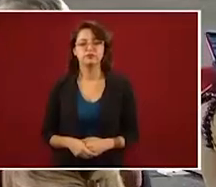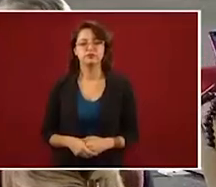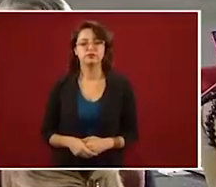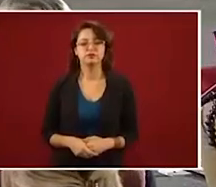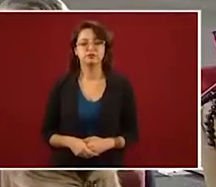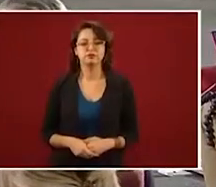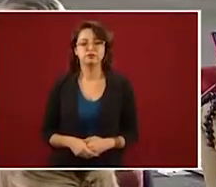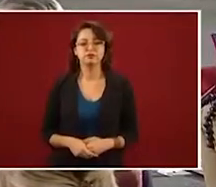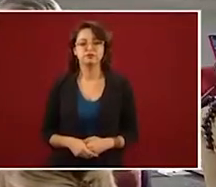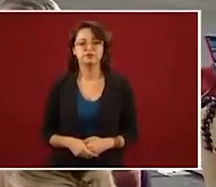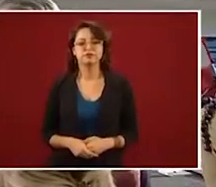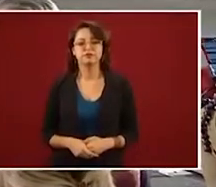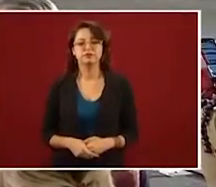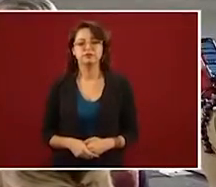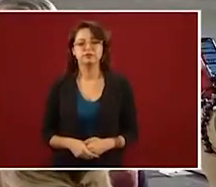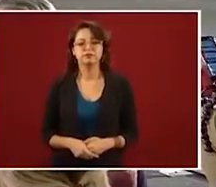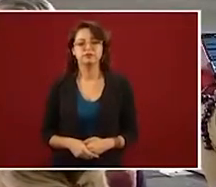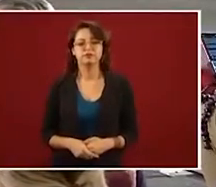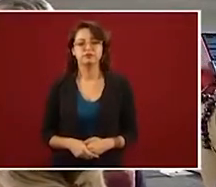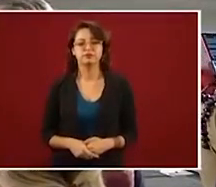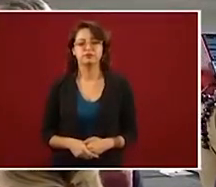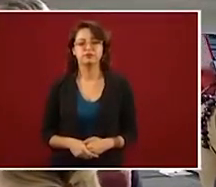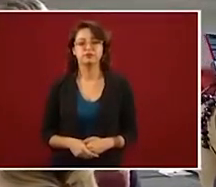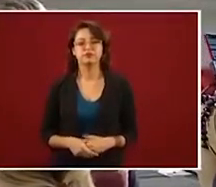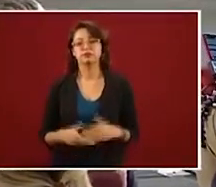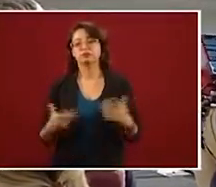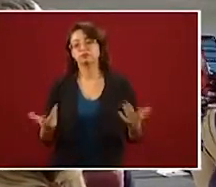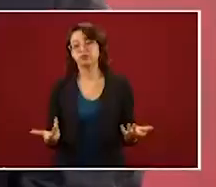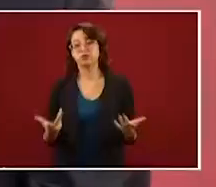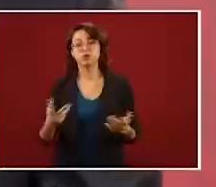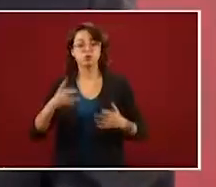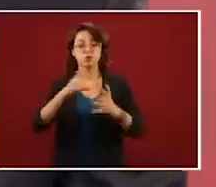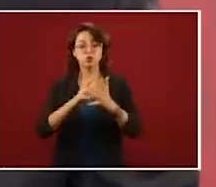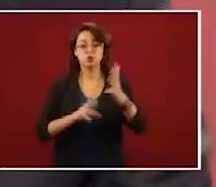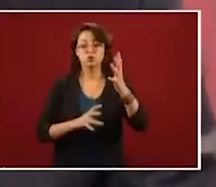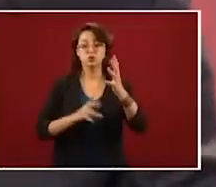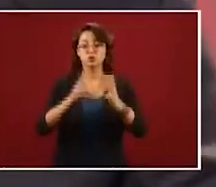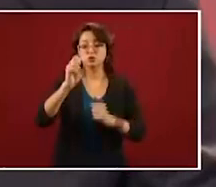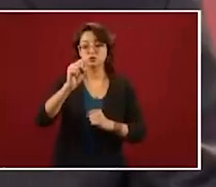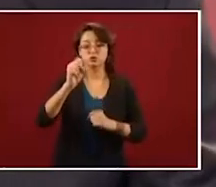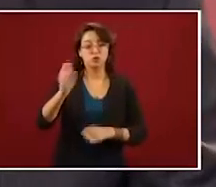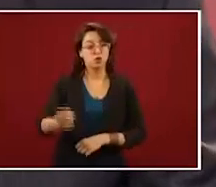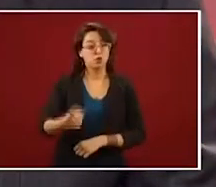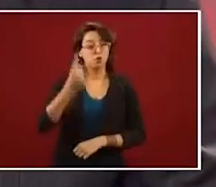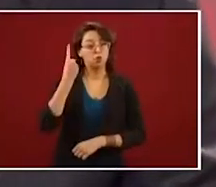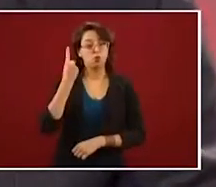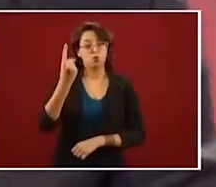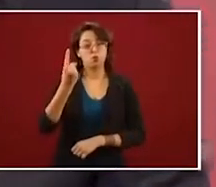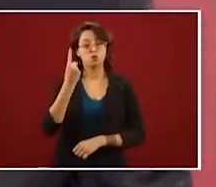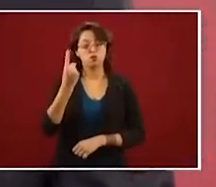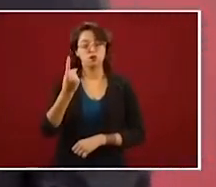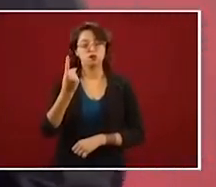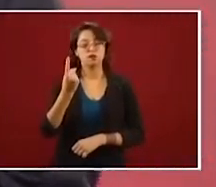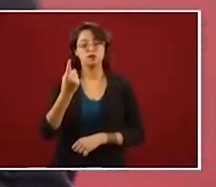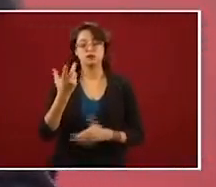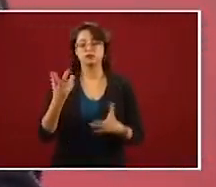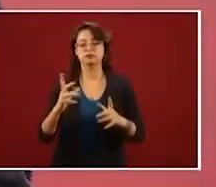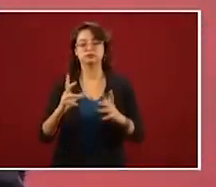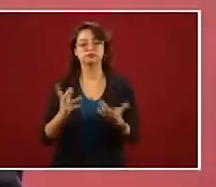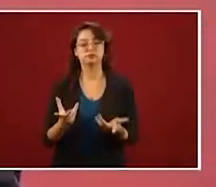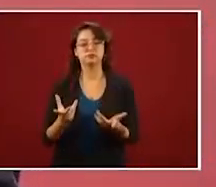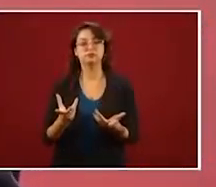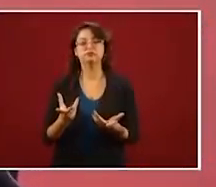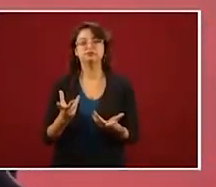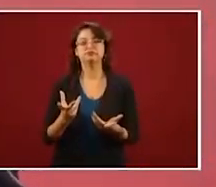Legalmente, la única constitución, y eso habría que revisarlo, que permite